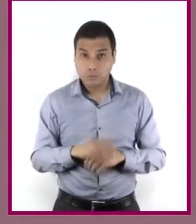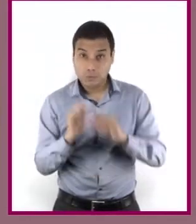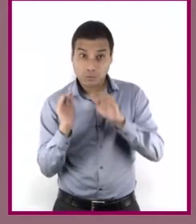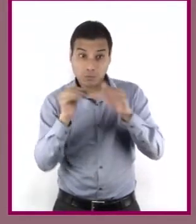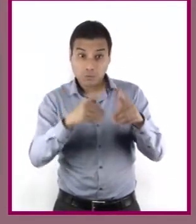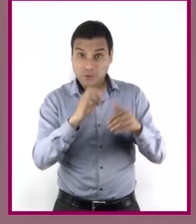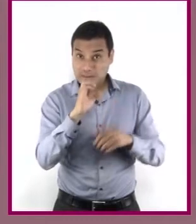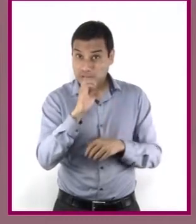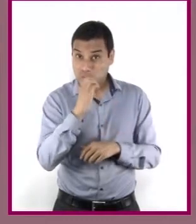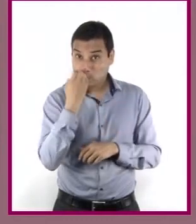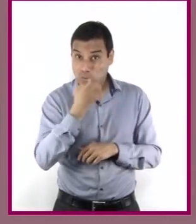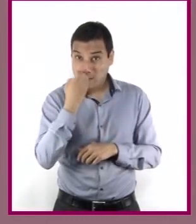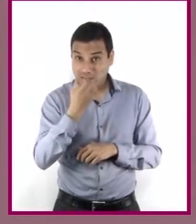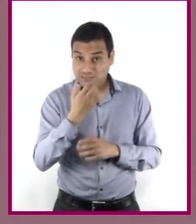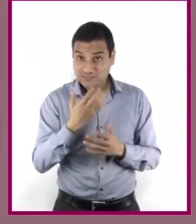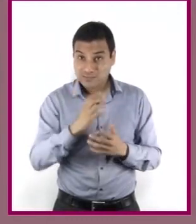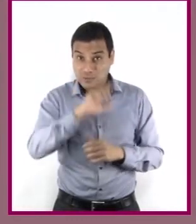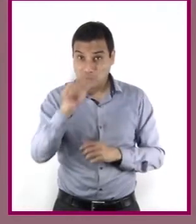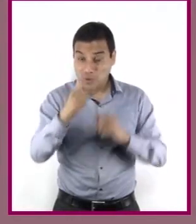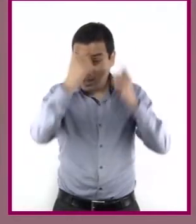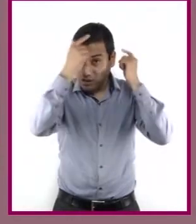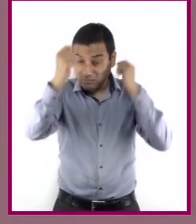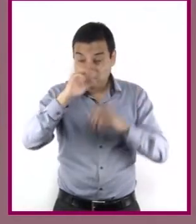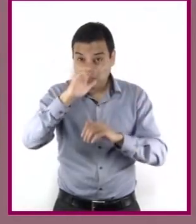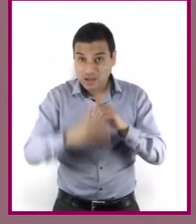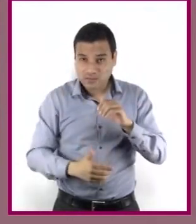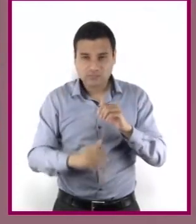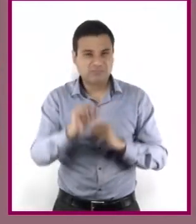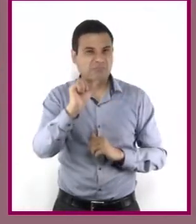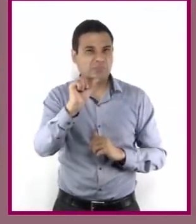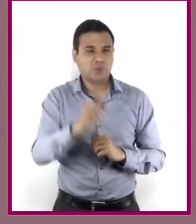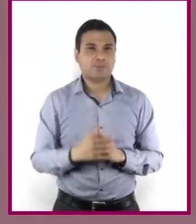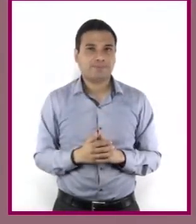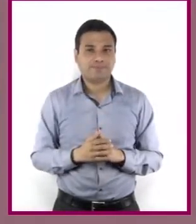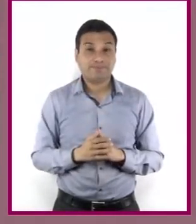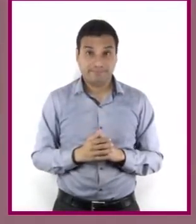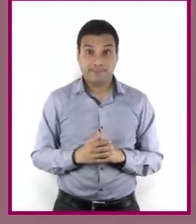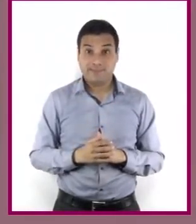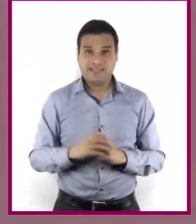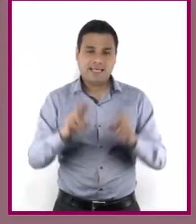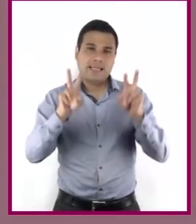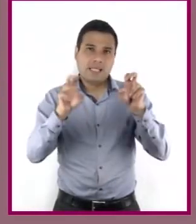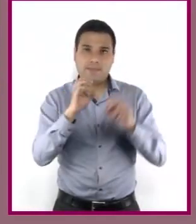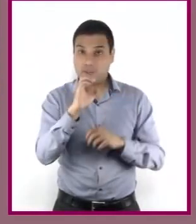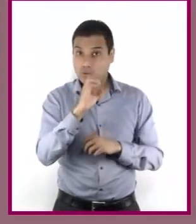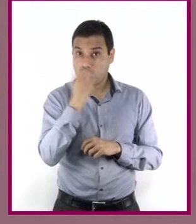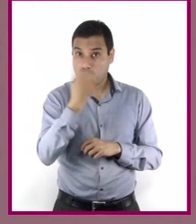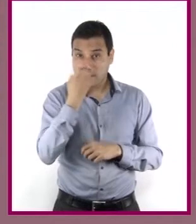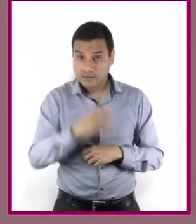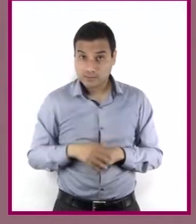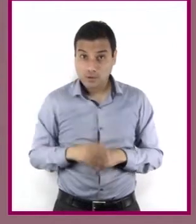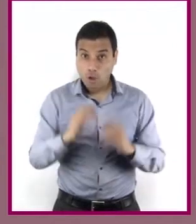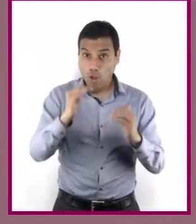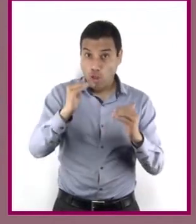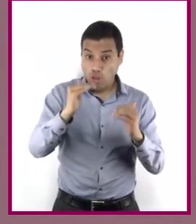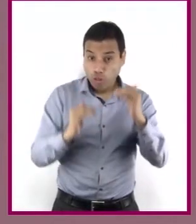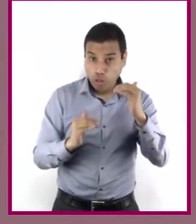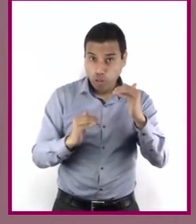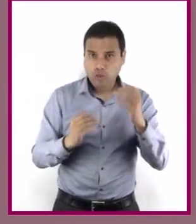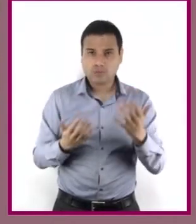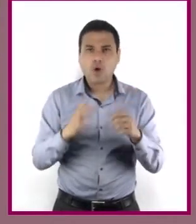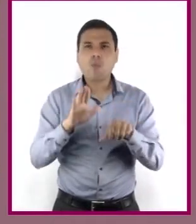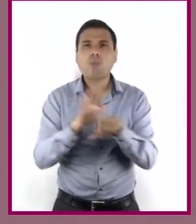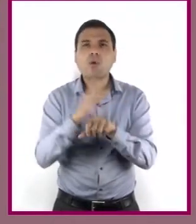y terminación educativa. En resumen, en el ámbito educativo, las desigualdades son generadas por los recursos,